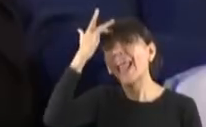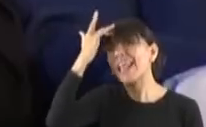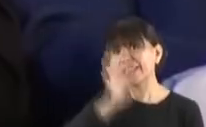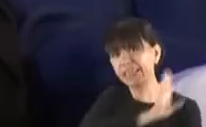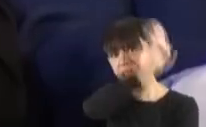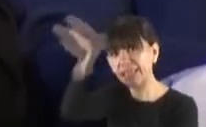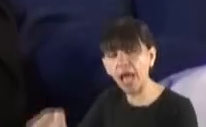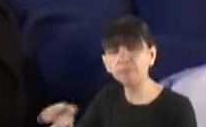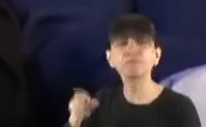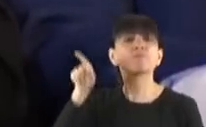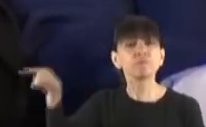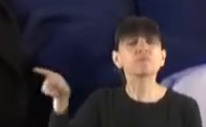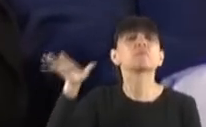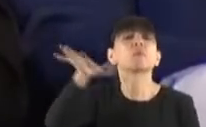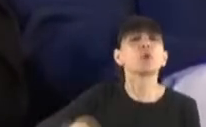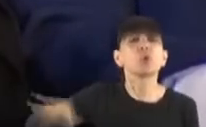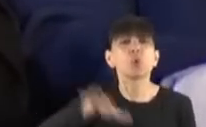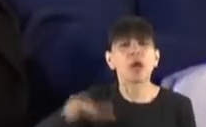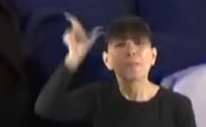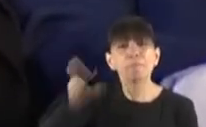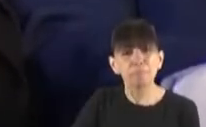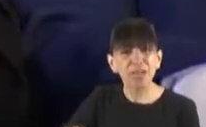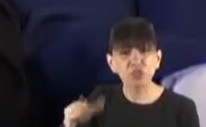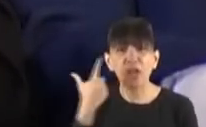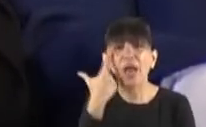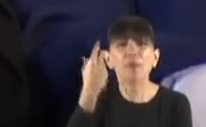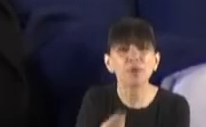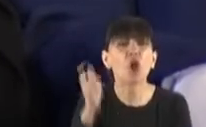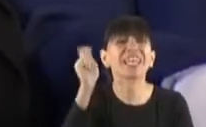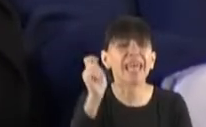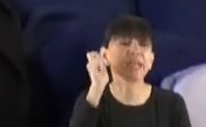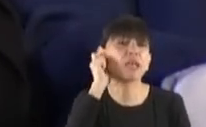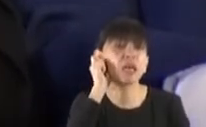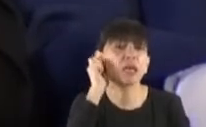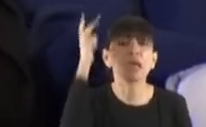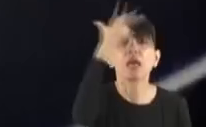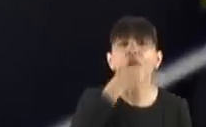el lugar donde nació, vivió y murió Indira Gandhi.